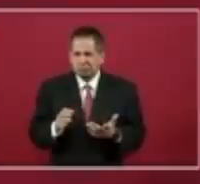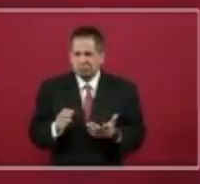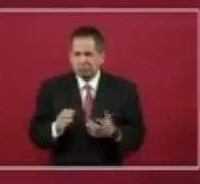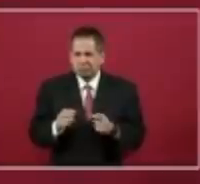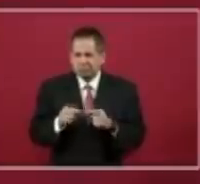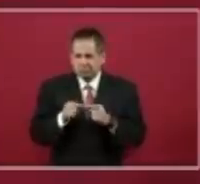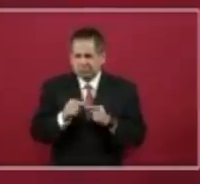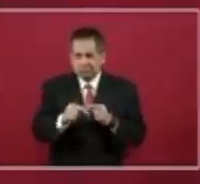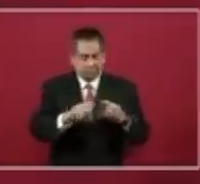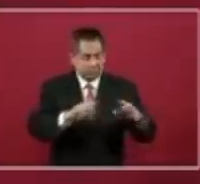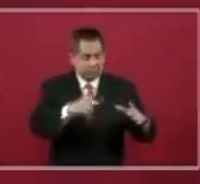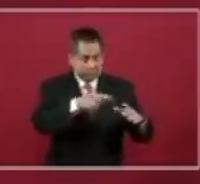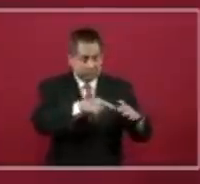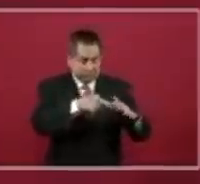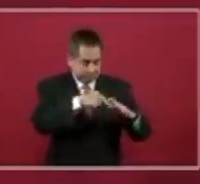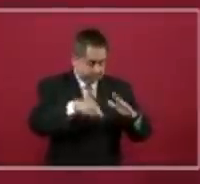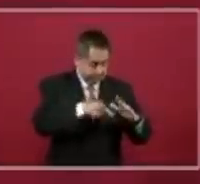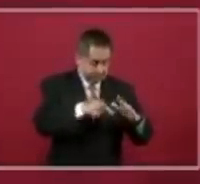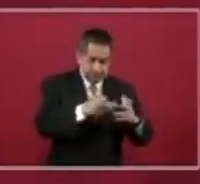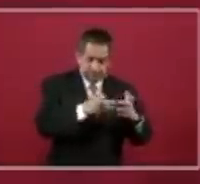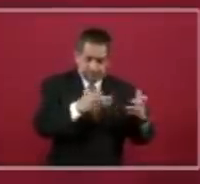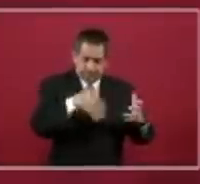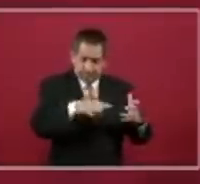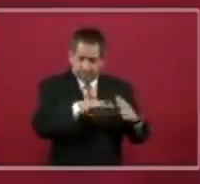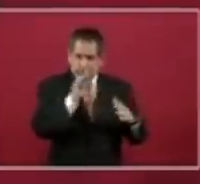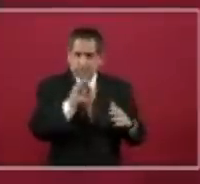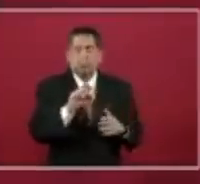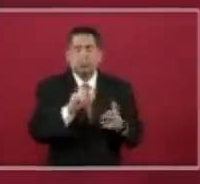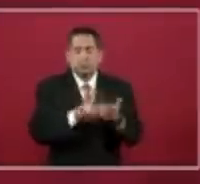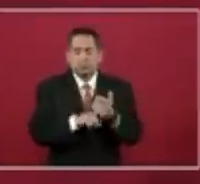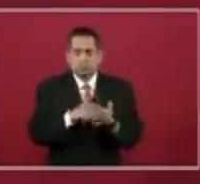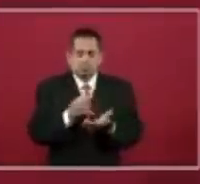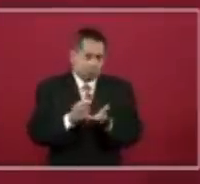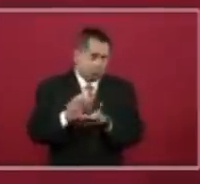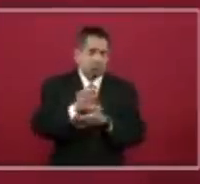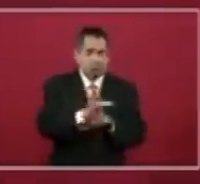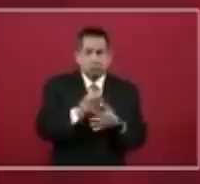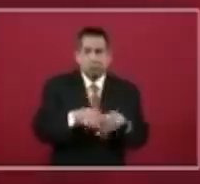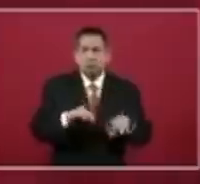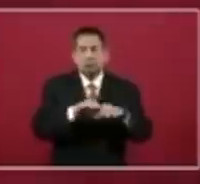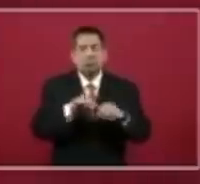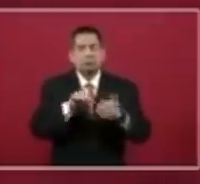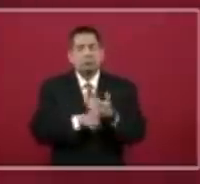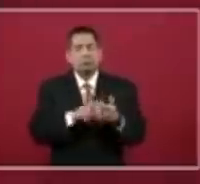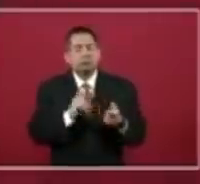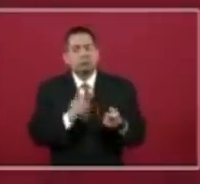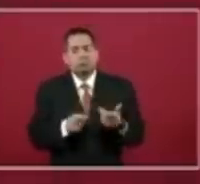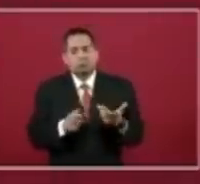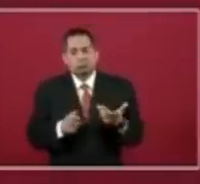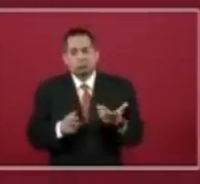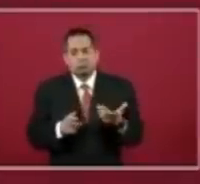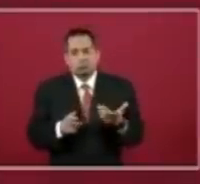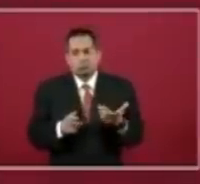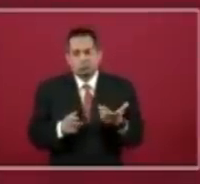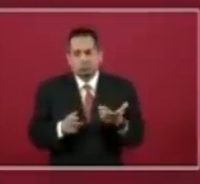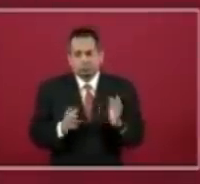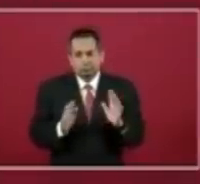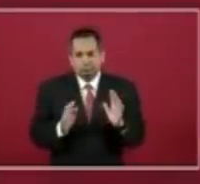en el campo de la exploración también está haciendo inversión importante, presidente, aprovecho el viaje.